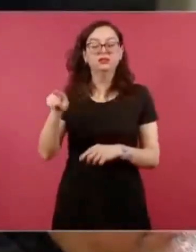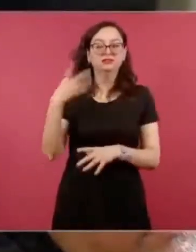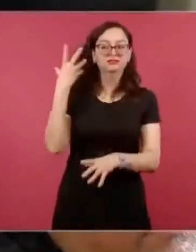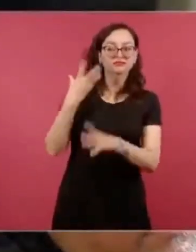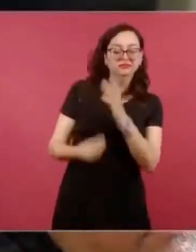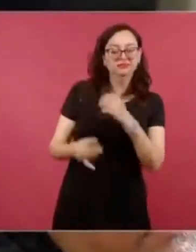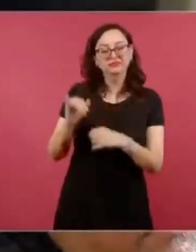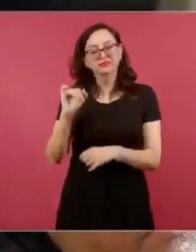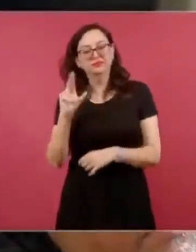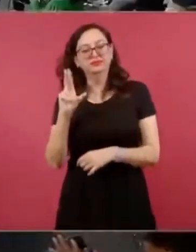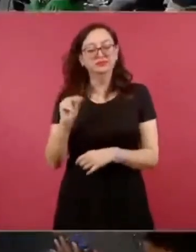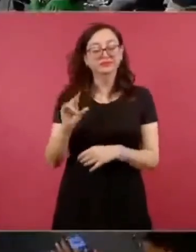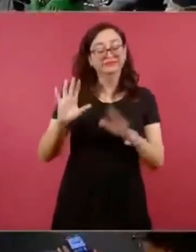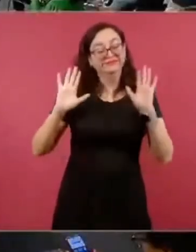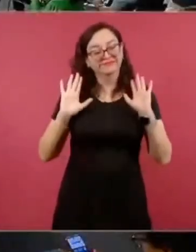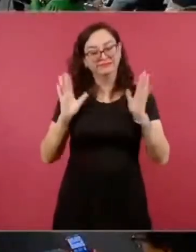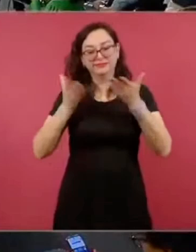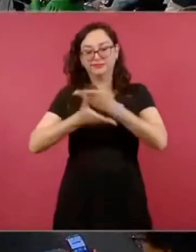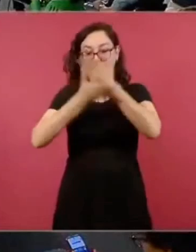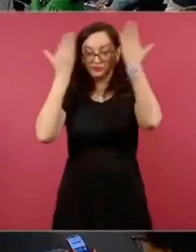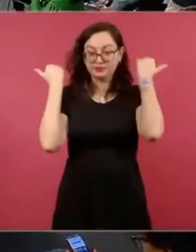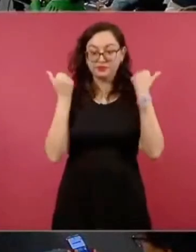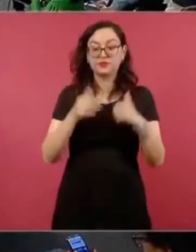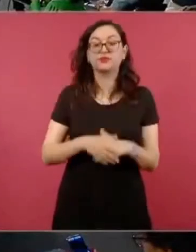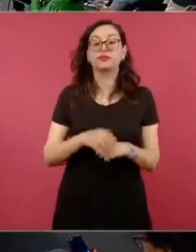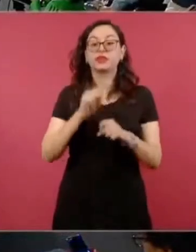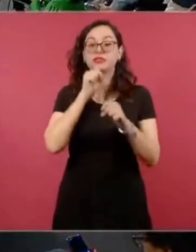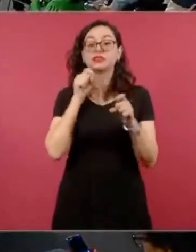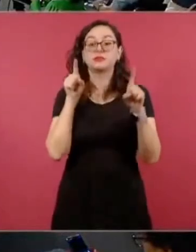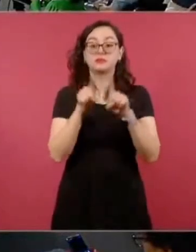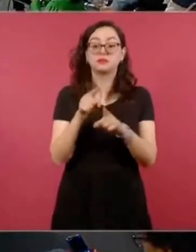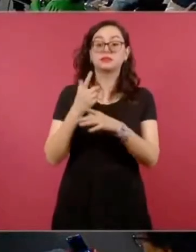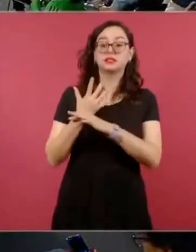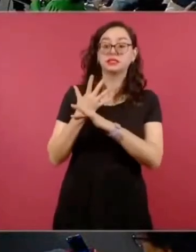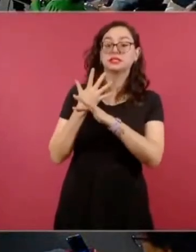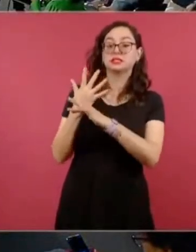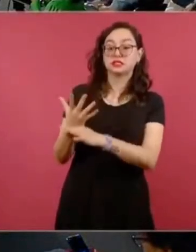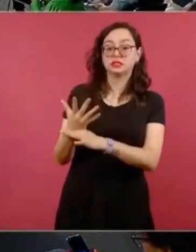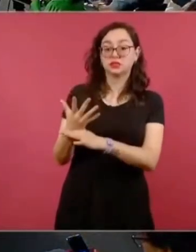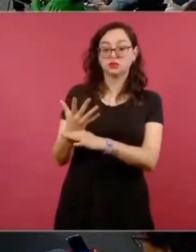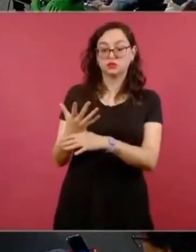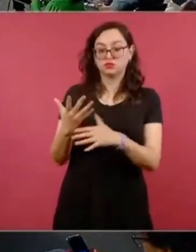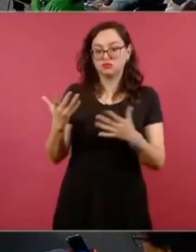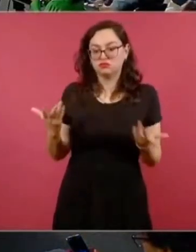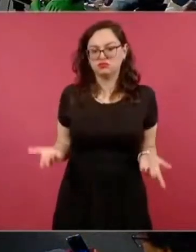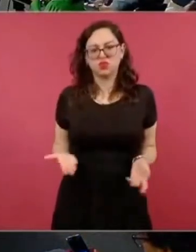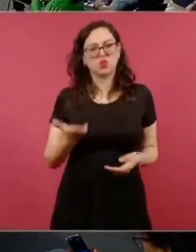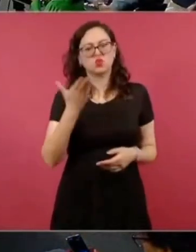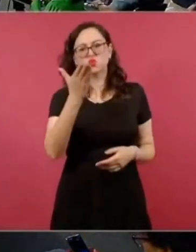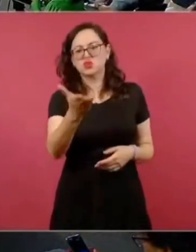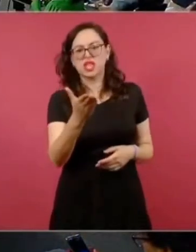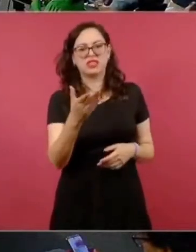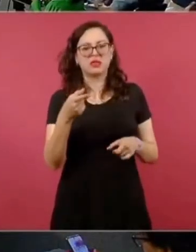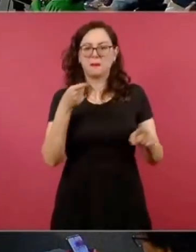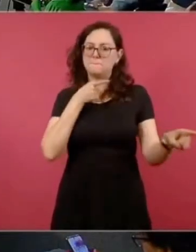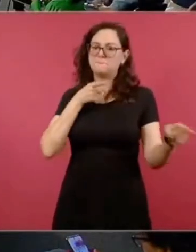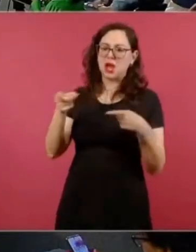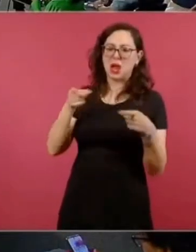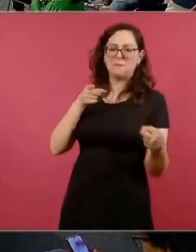no sabemos. Aclara también, asegura que no sabe por qué usted lo critica tanto.